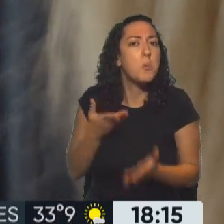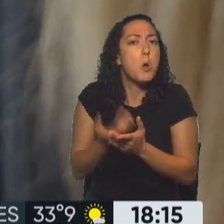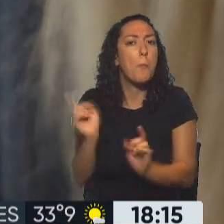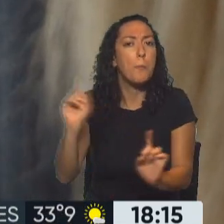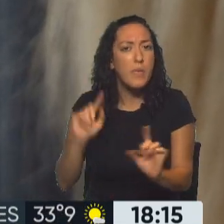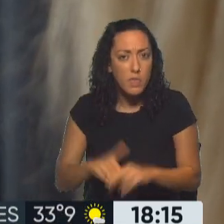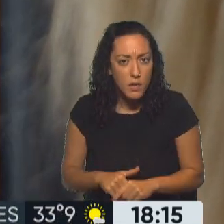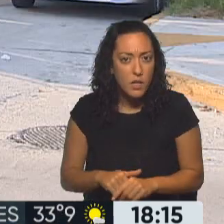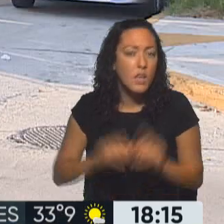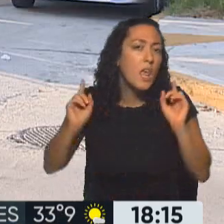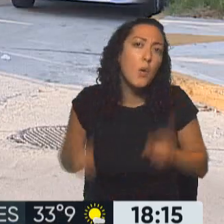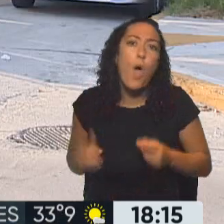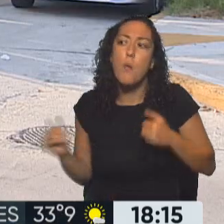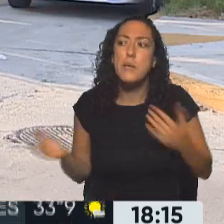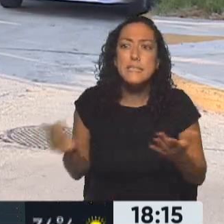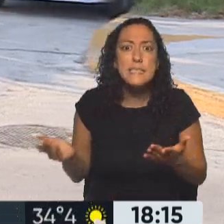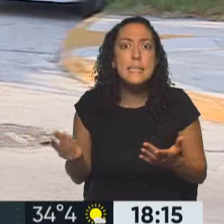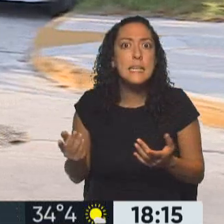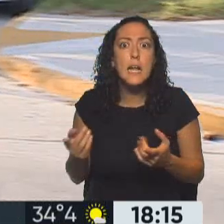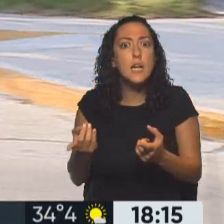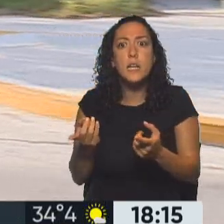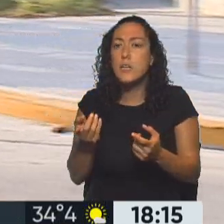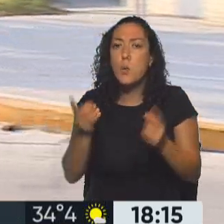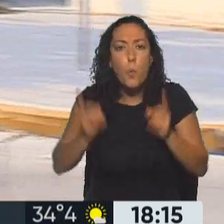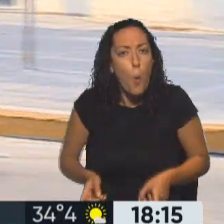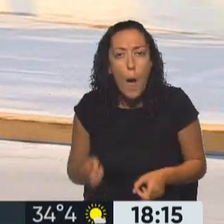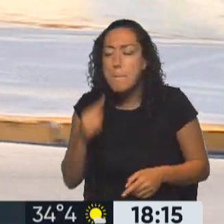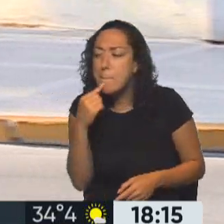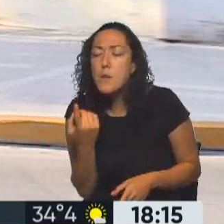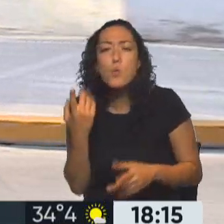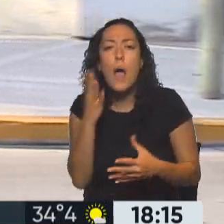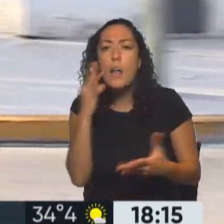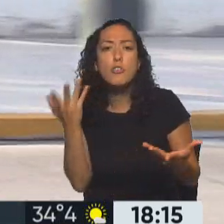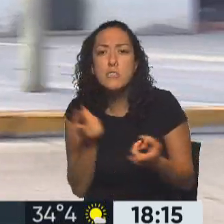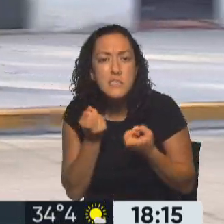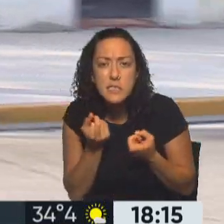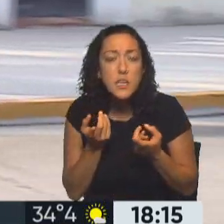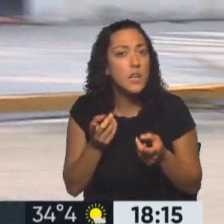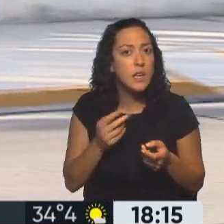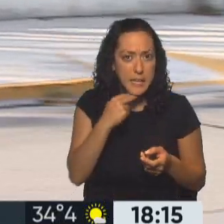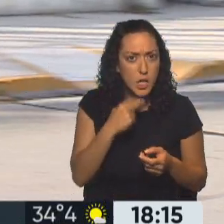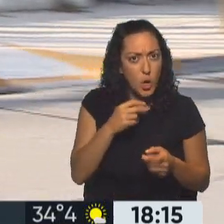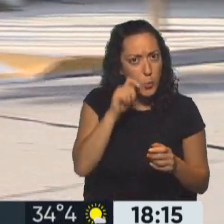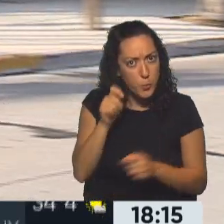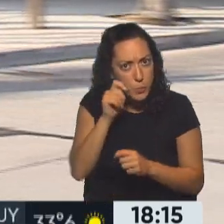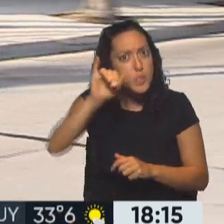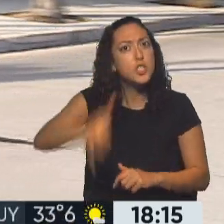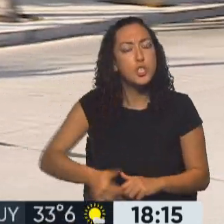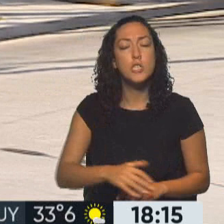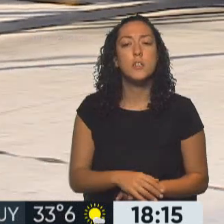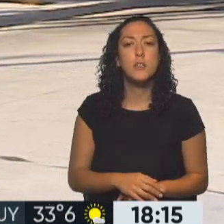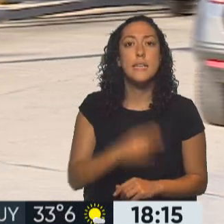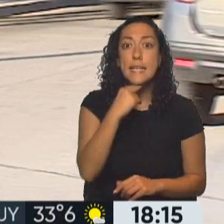siempre nosotros pendientes si algo le pasaba o si necesitaba algo. ¿Venía de su hijo? Sí, sí, venía del hijo, sí, sí, sí, tal